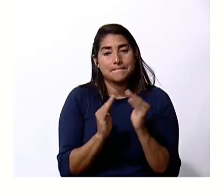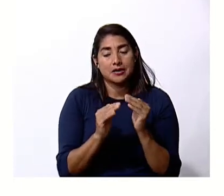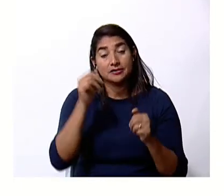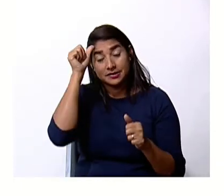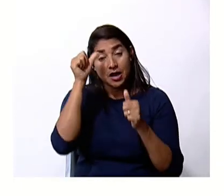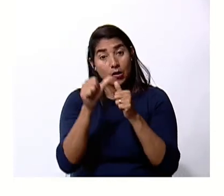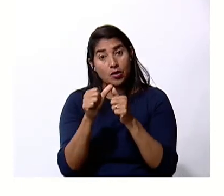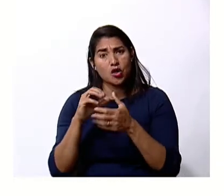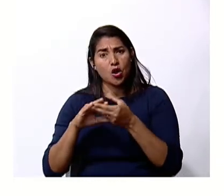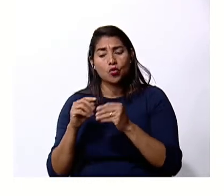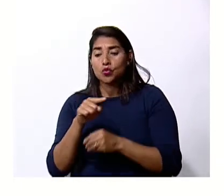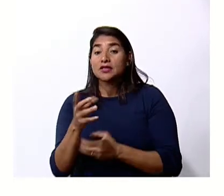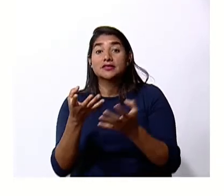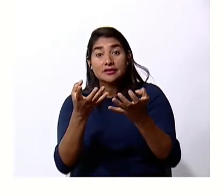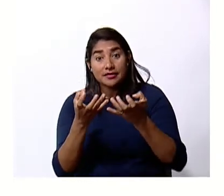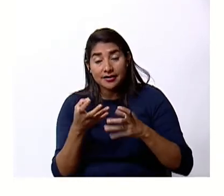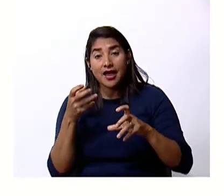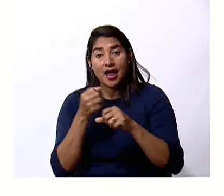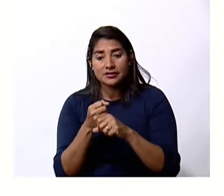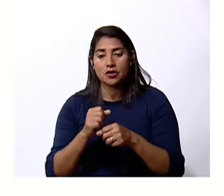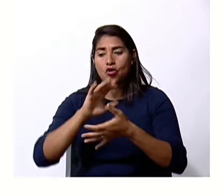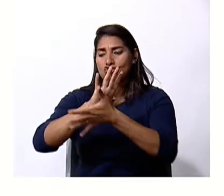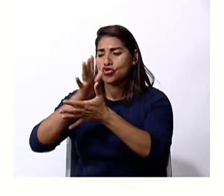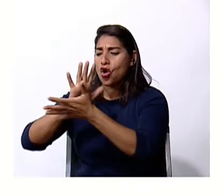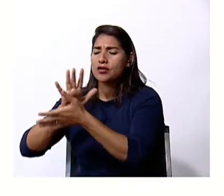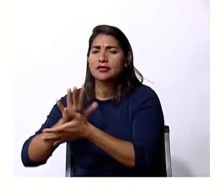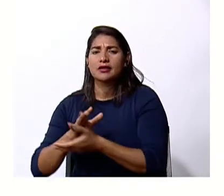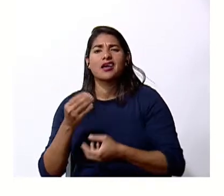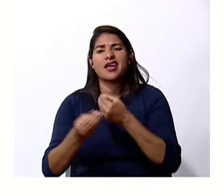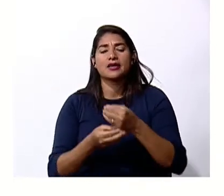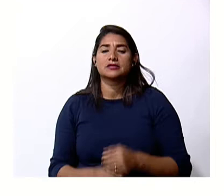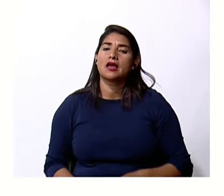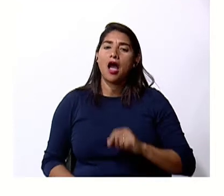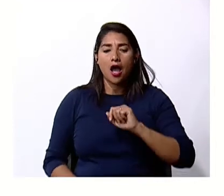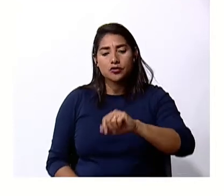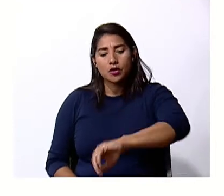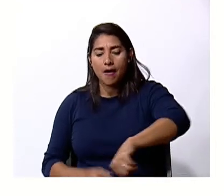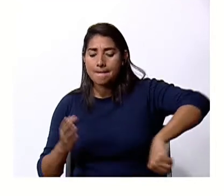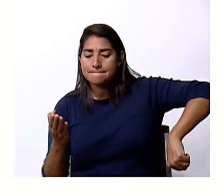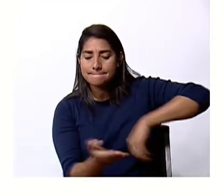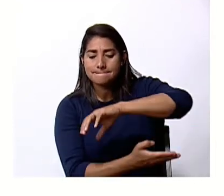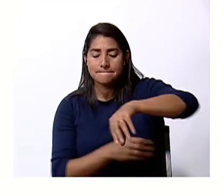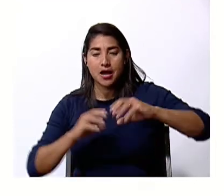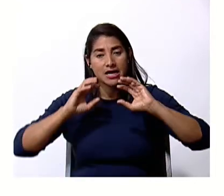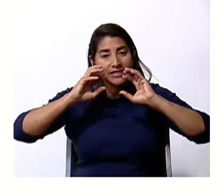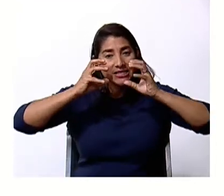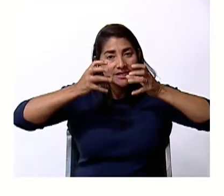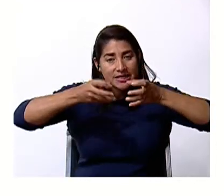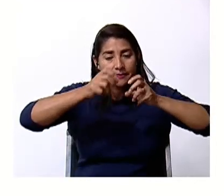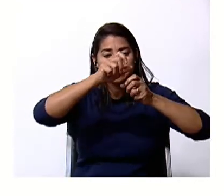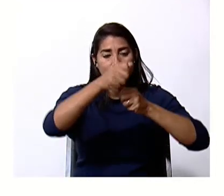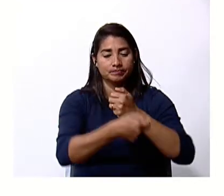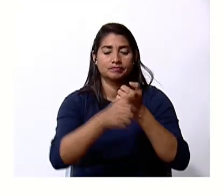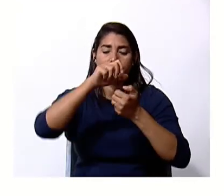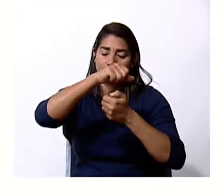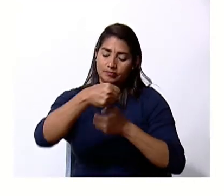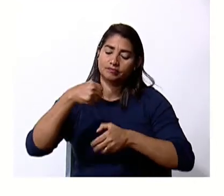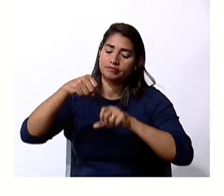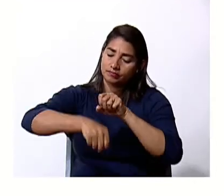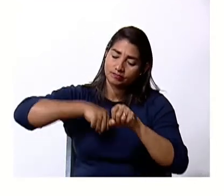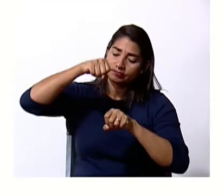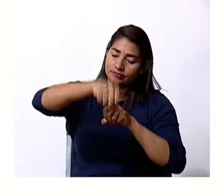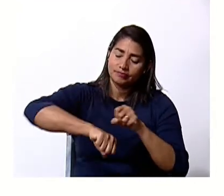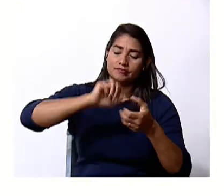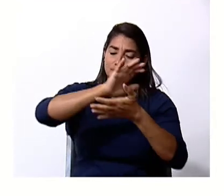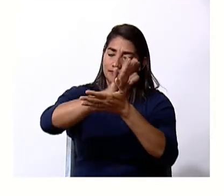conté que si querían hacer unas tortillas, pues entonces se iban a la chacra, recogían los elotes y ahí